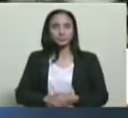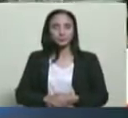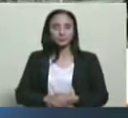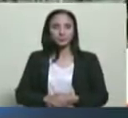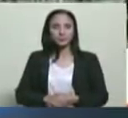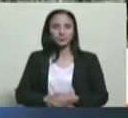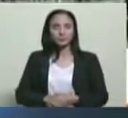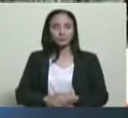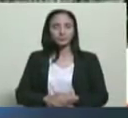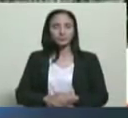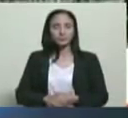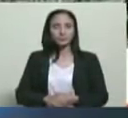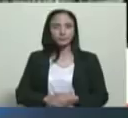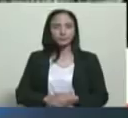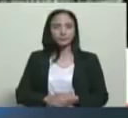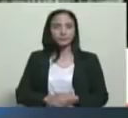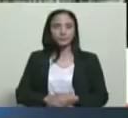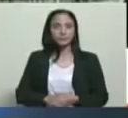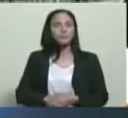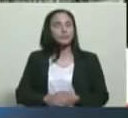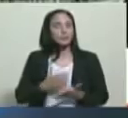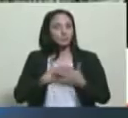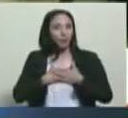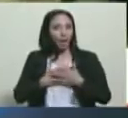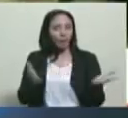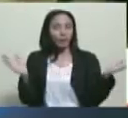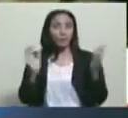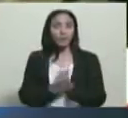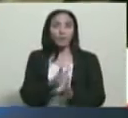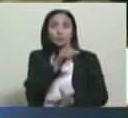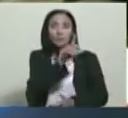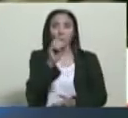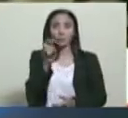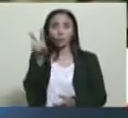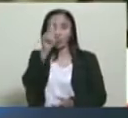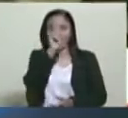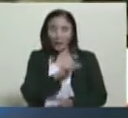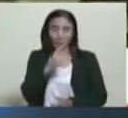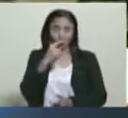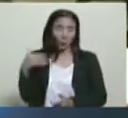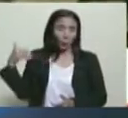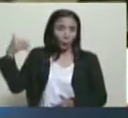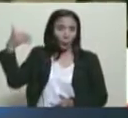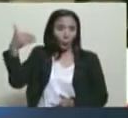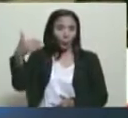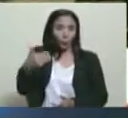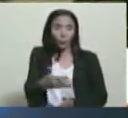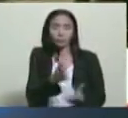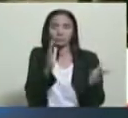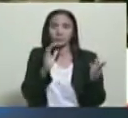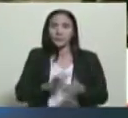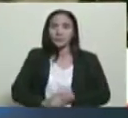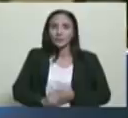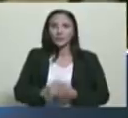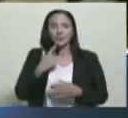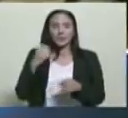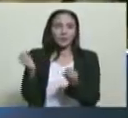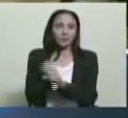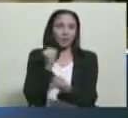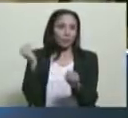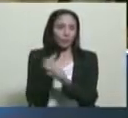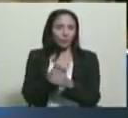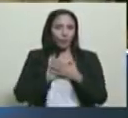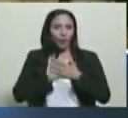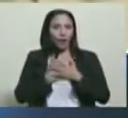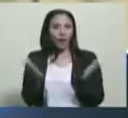Torrealba. Misión cumplida en esta vida. 102 años brillando a la música, al alma nacional, a